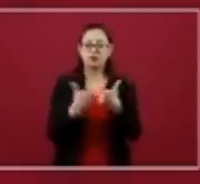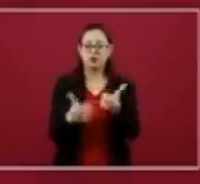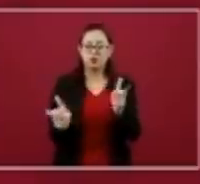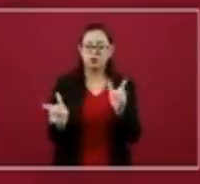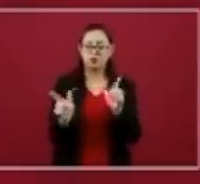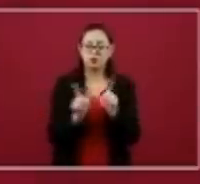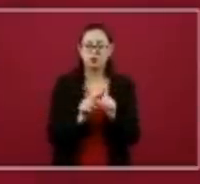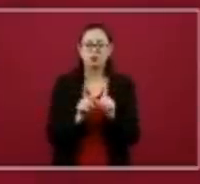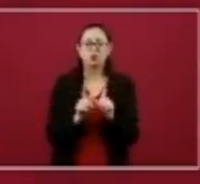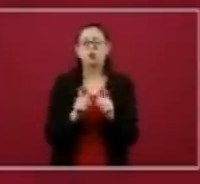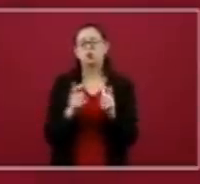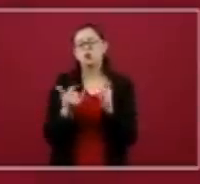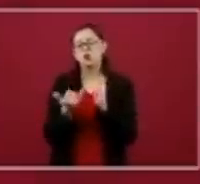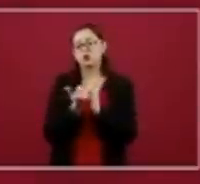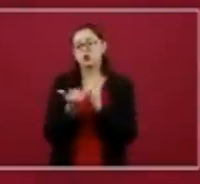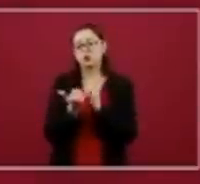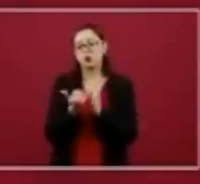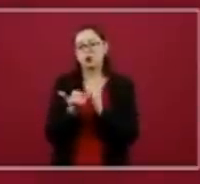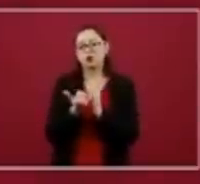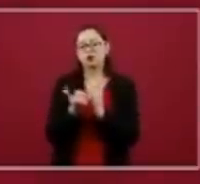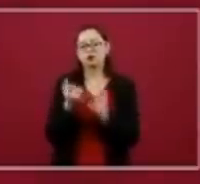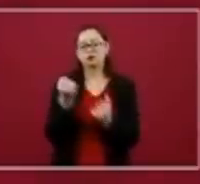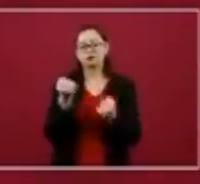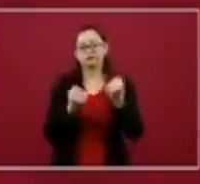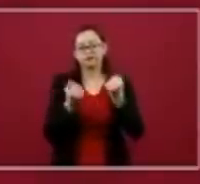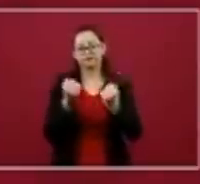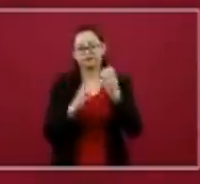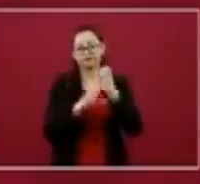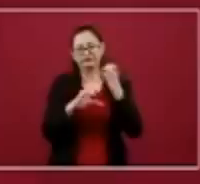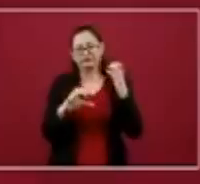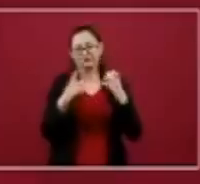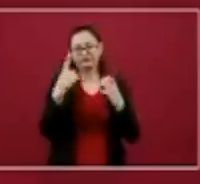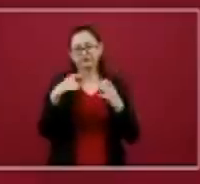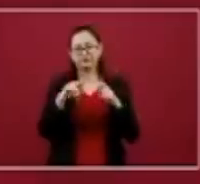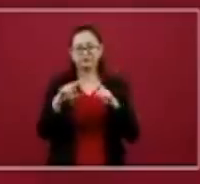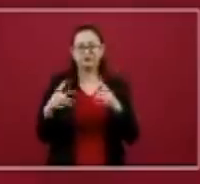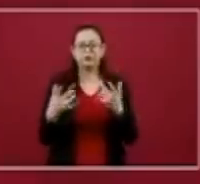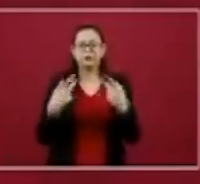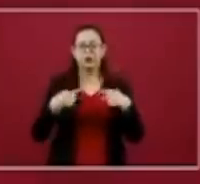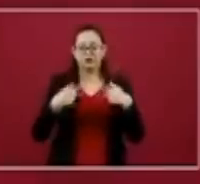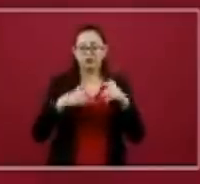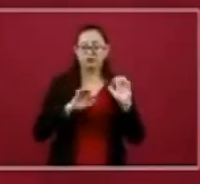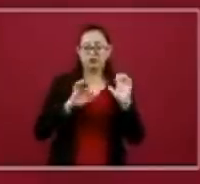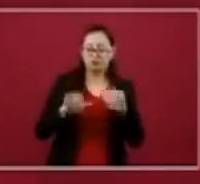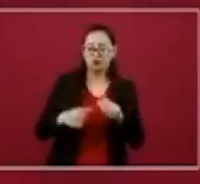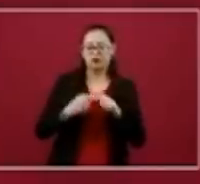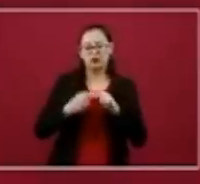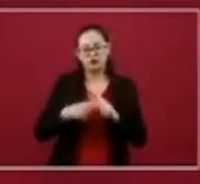de autotanques para realizar esta actividad, ya con el personal contratado,